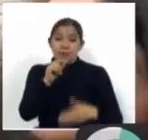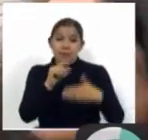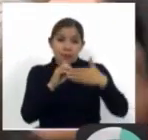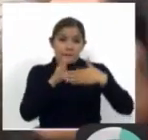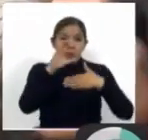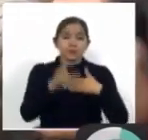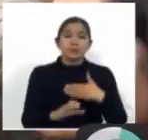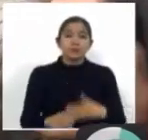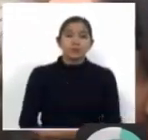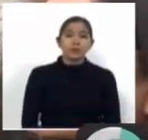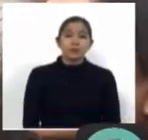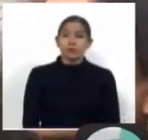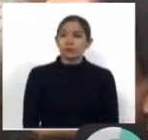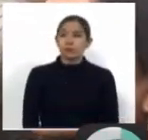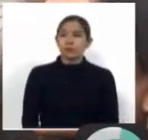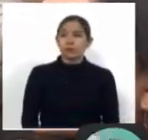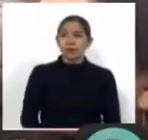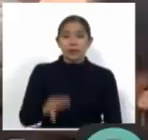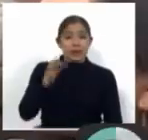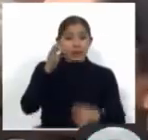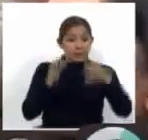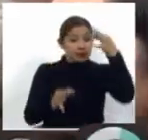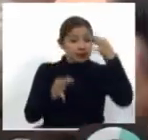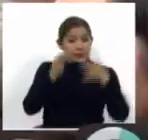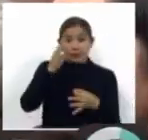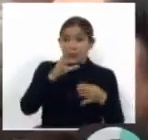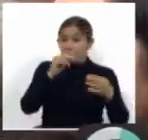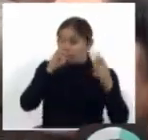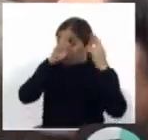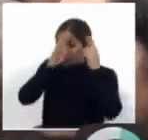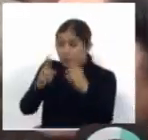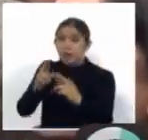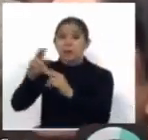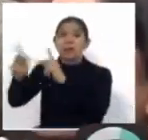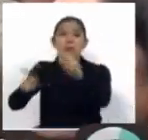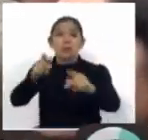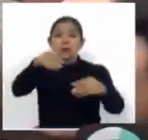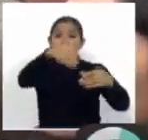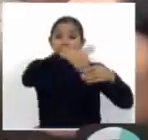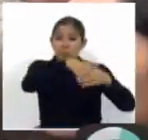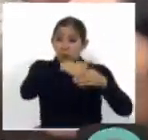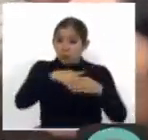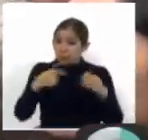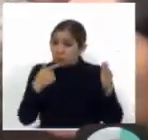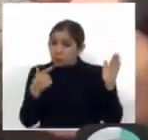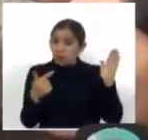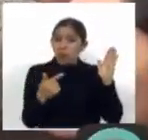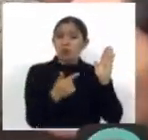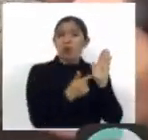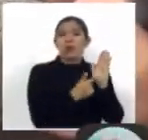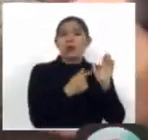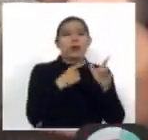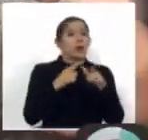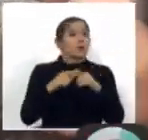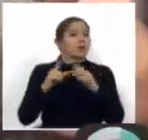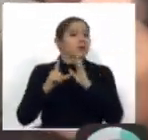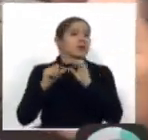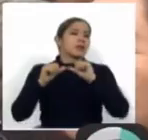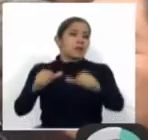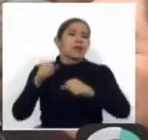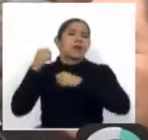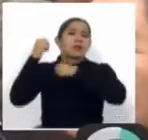octubre. Si no haces respetar lo que ha señalado el pueblo boliviano a través del voto, va a haber movilizaciones, van a